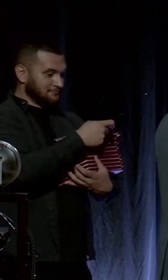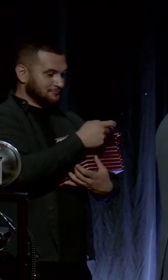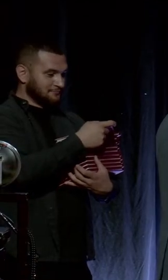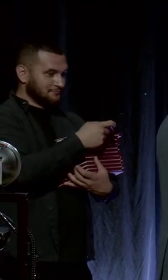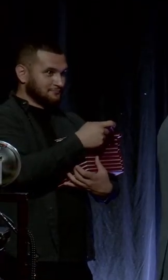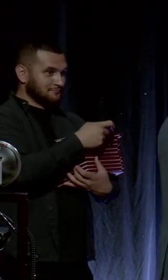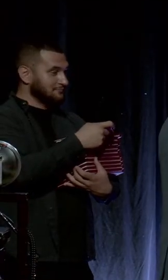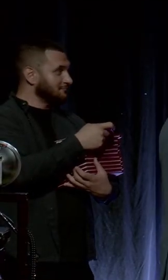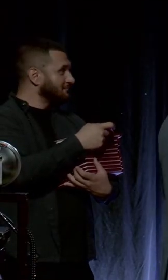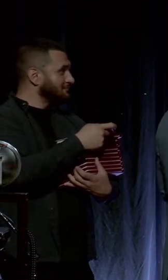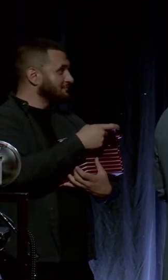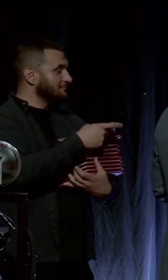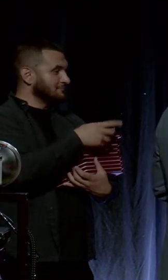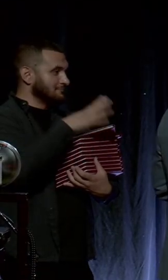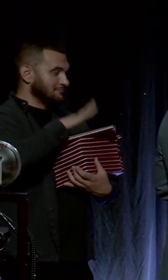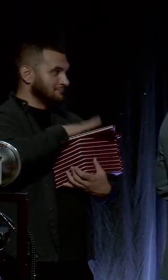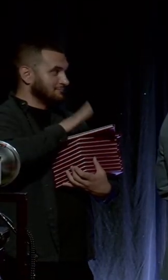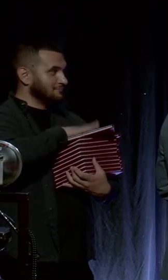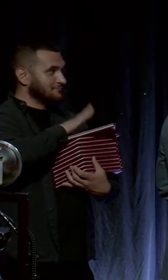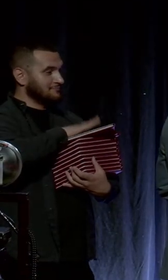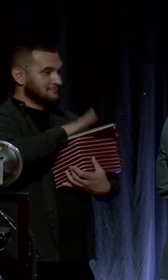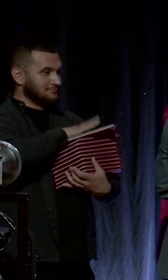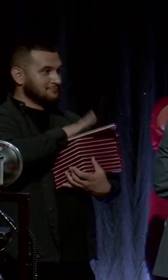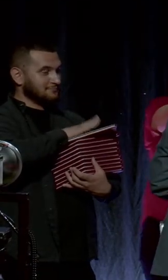Khalil Gospel.